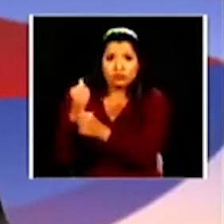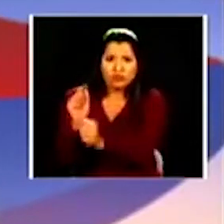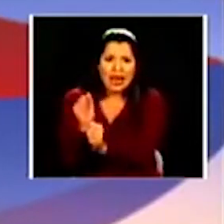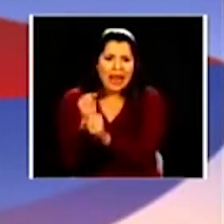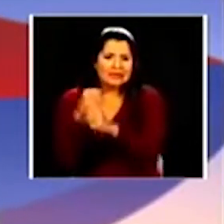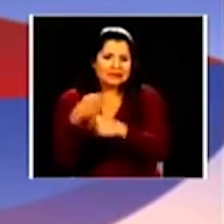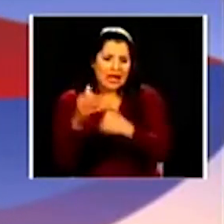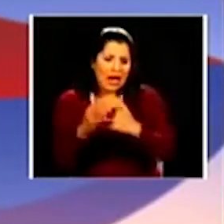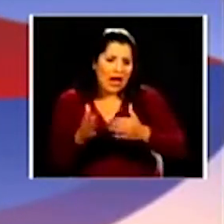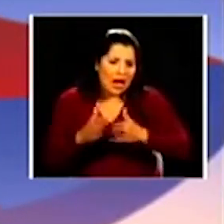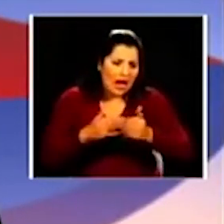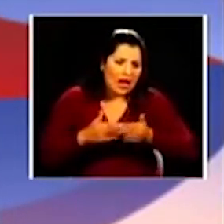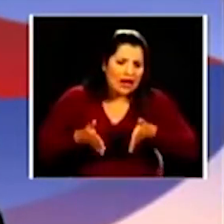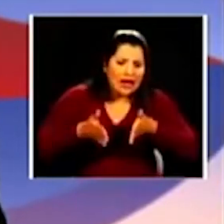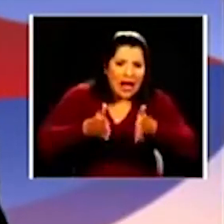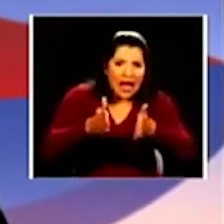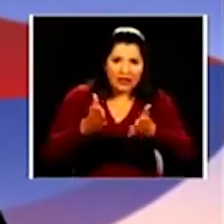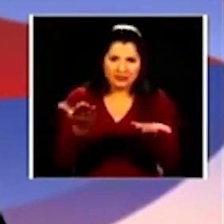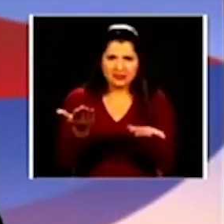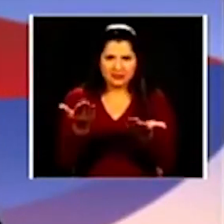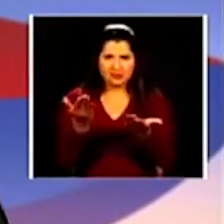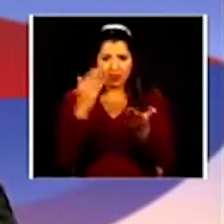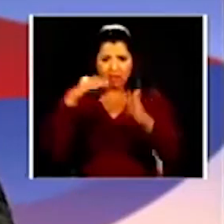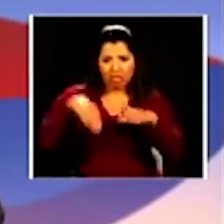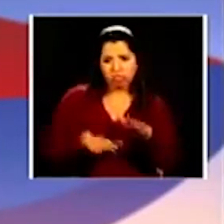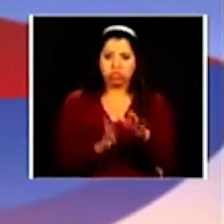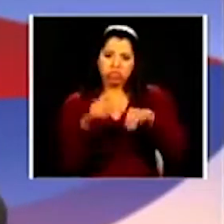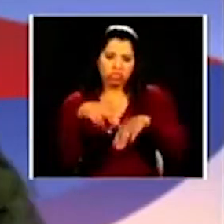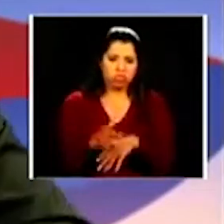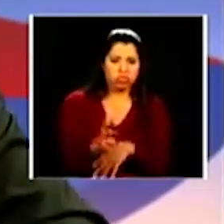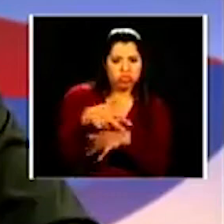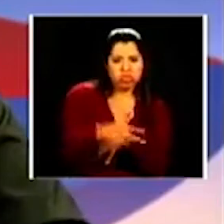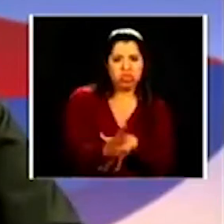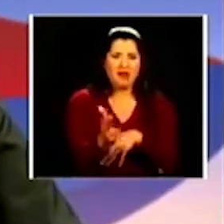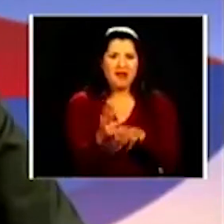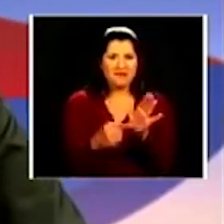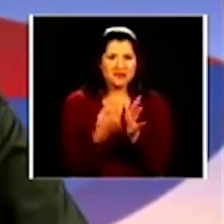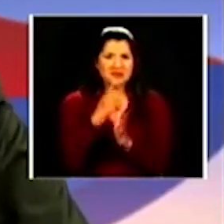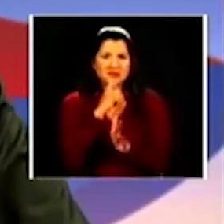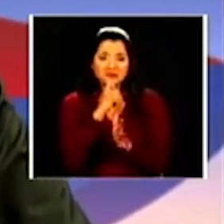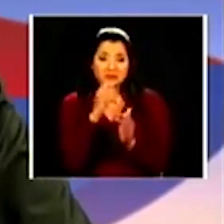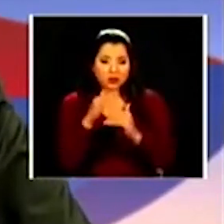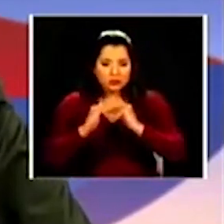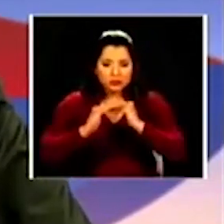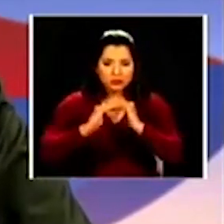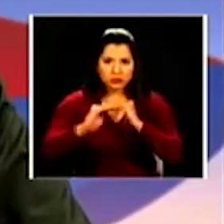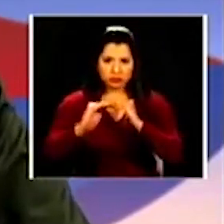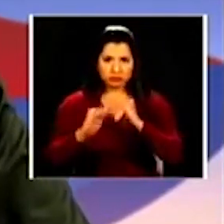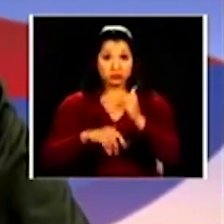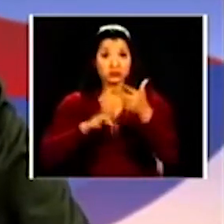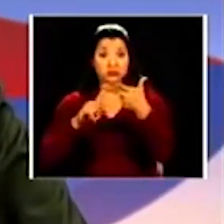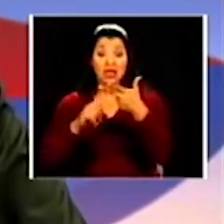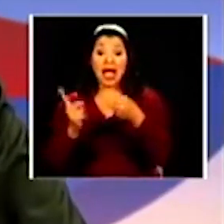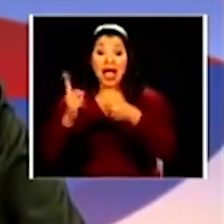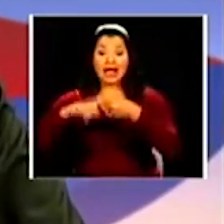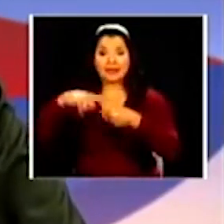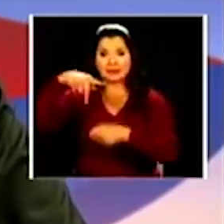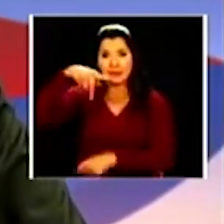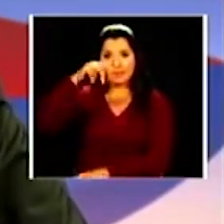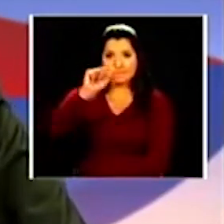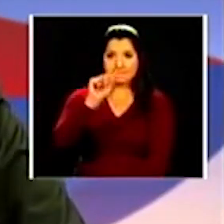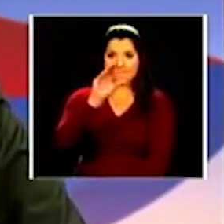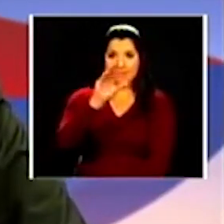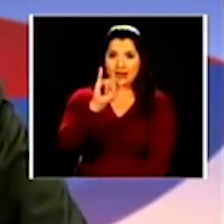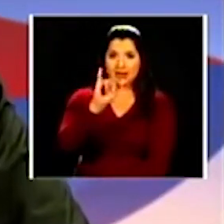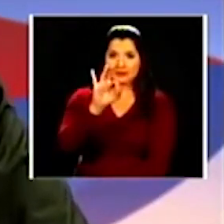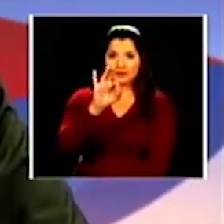algunos caminos que en este momento están necesitando? Con el tema de Alianza del Pacífico, nosotros hemos reiterado una y otra vez que el